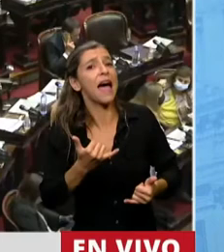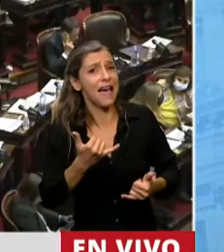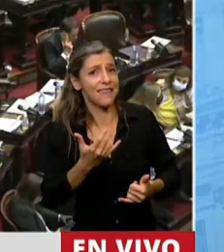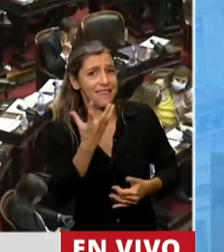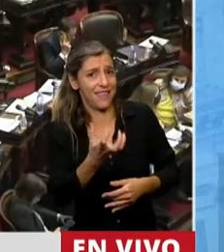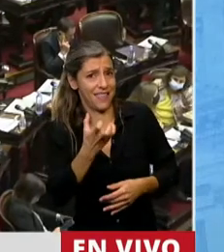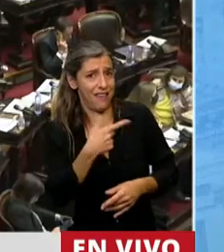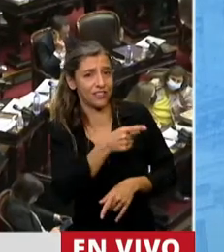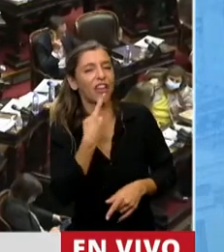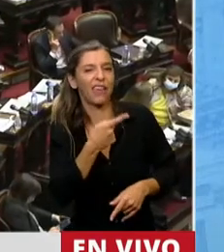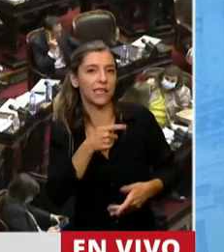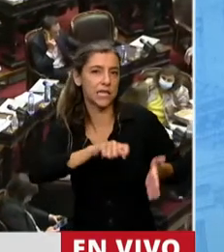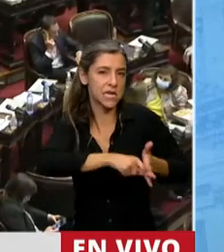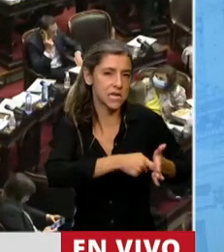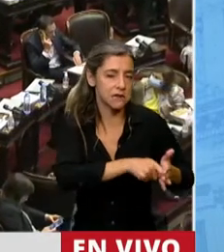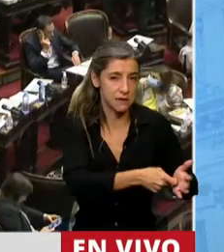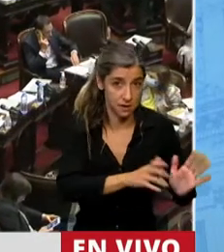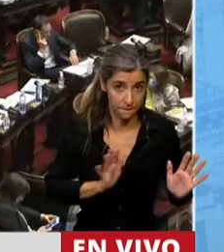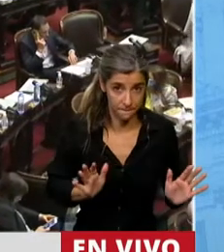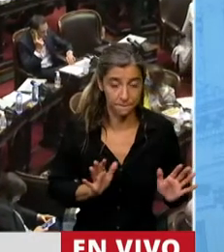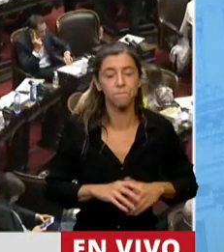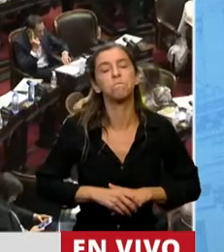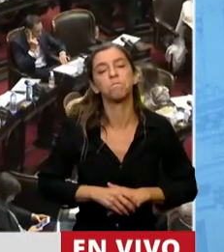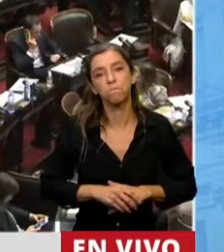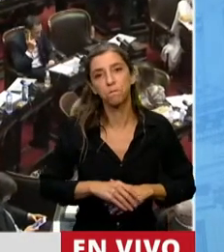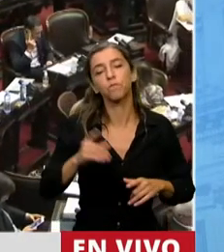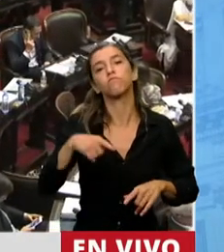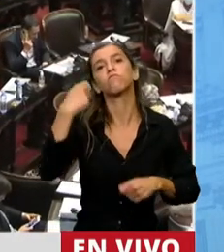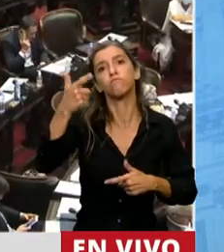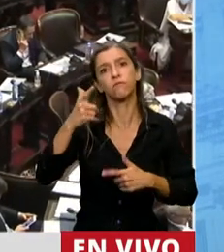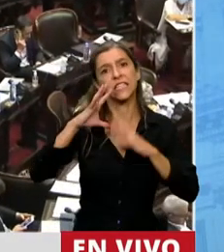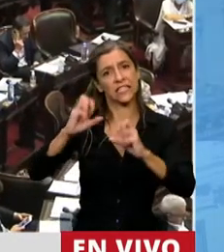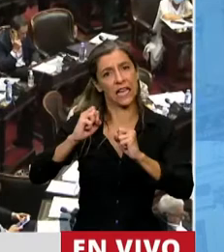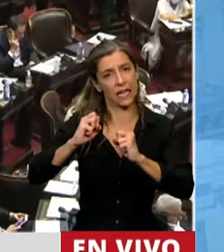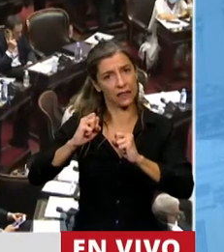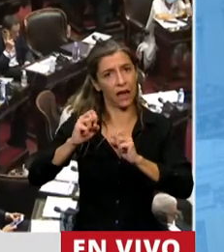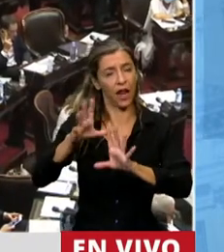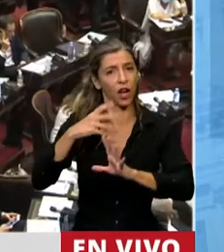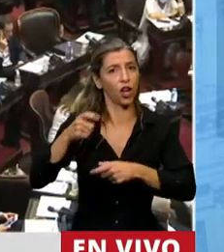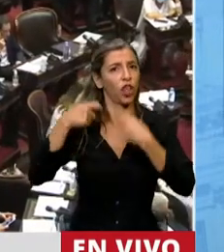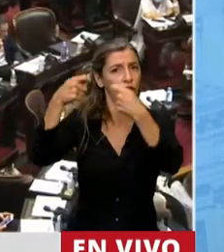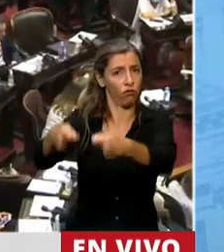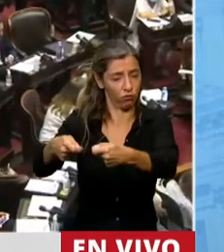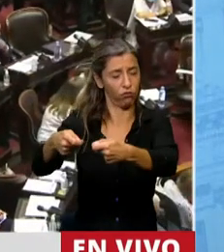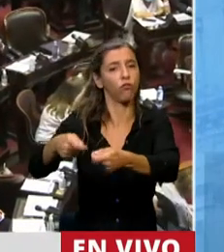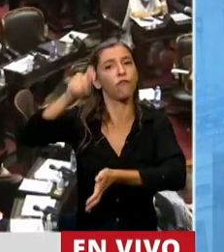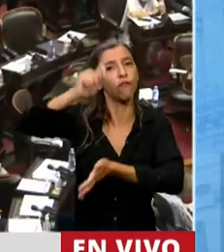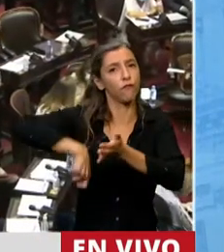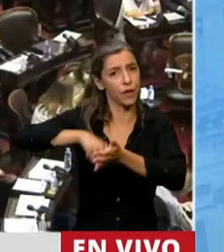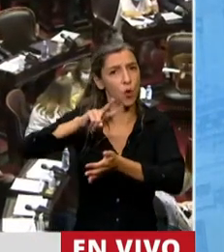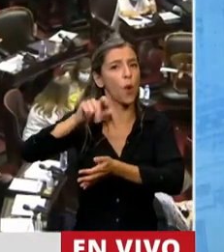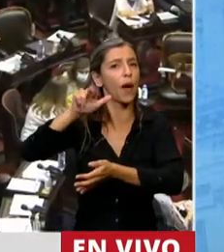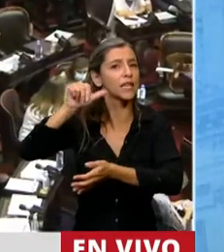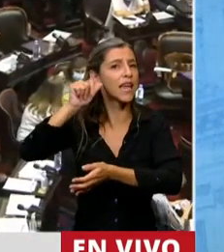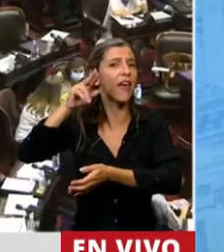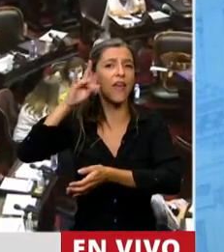fue como fedatario, lo tuvo el secretario de la Cámara, que firmó al doctor Valladares, que después dijo que